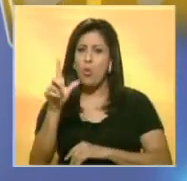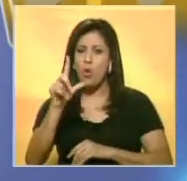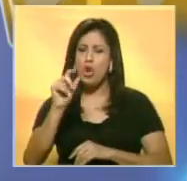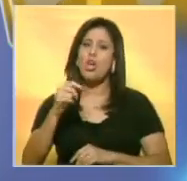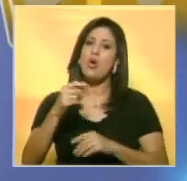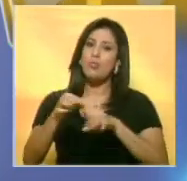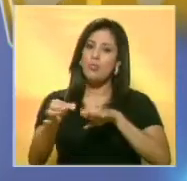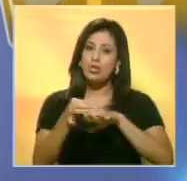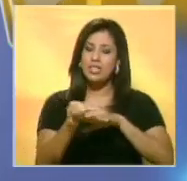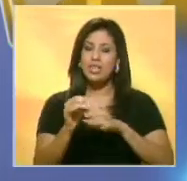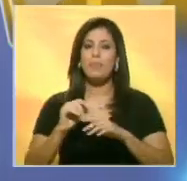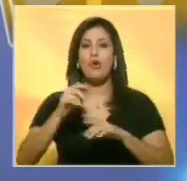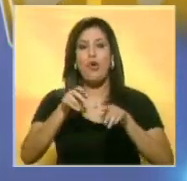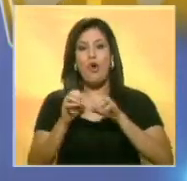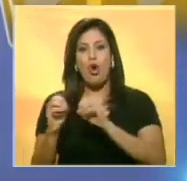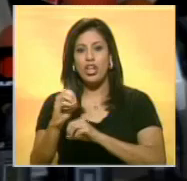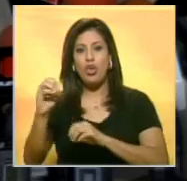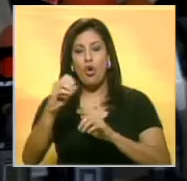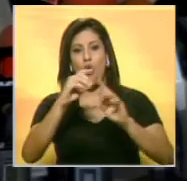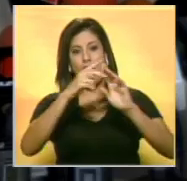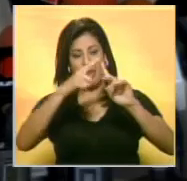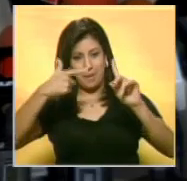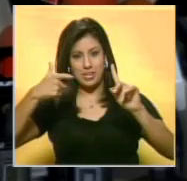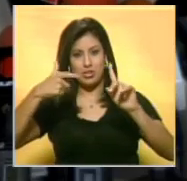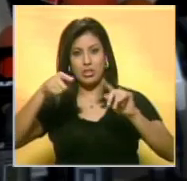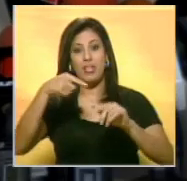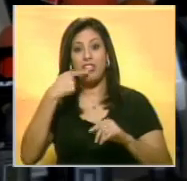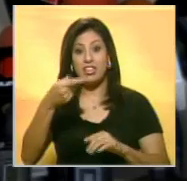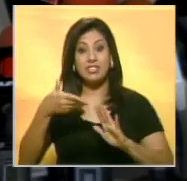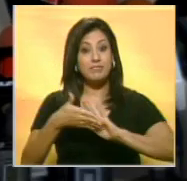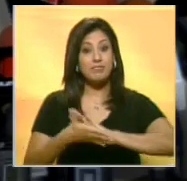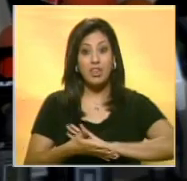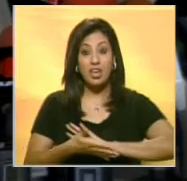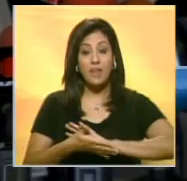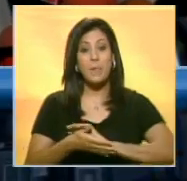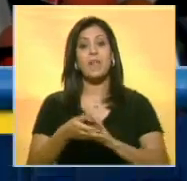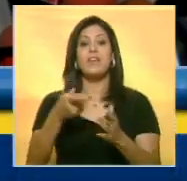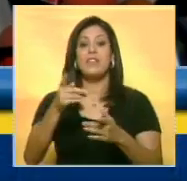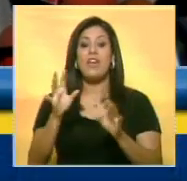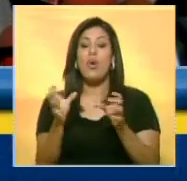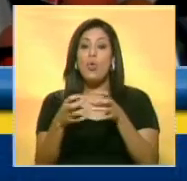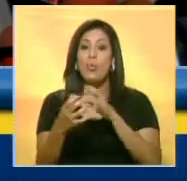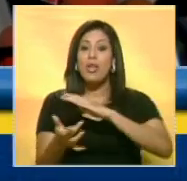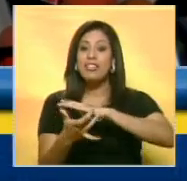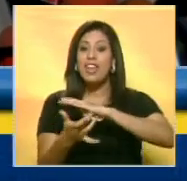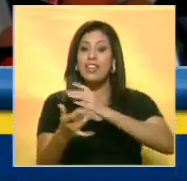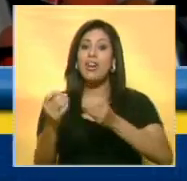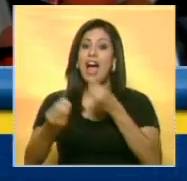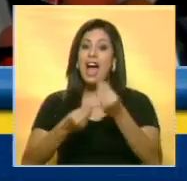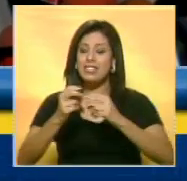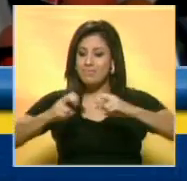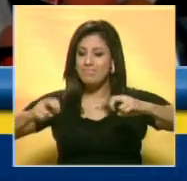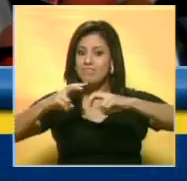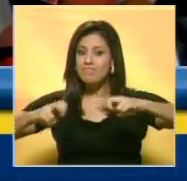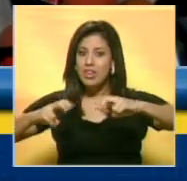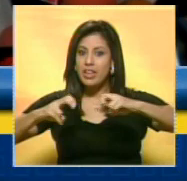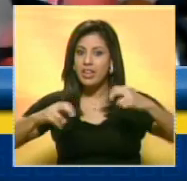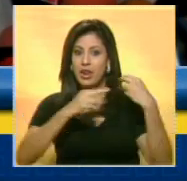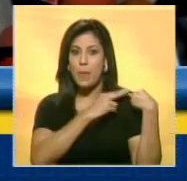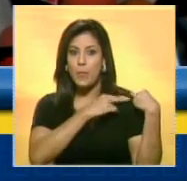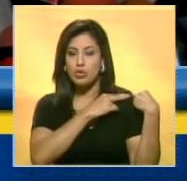el municipio alto Orinoco del Estado amazonas Ortega Díaz señaló que fue designado un equipo técnico para realizar las experticias